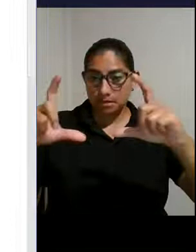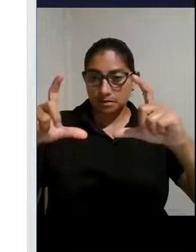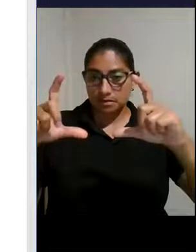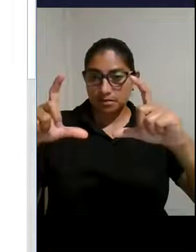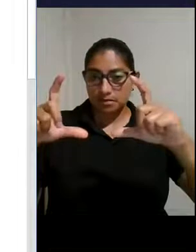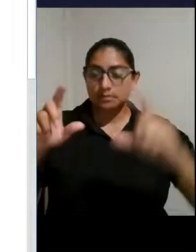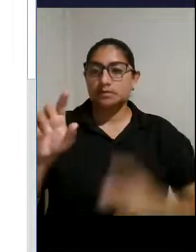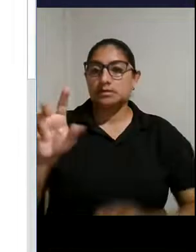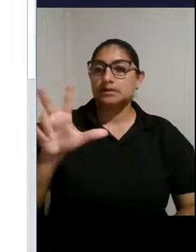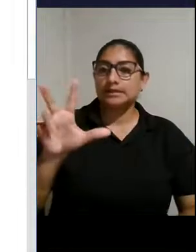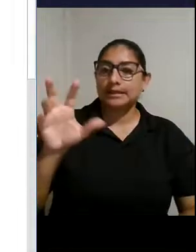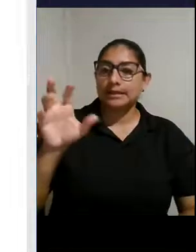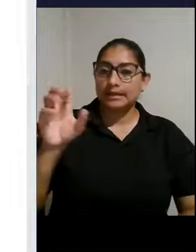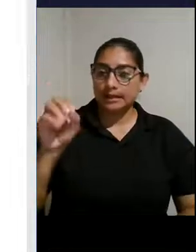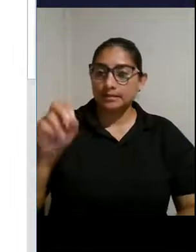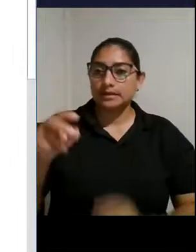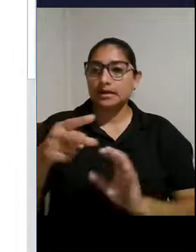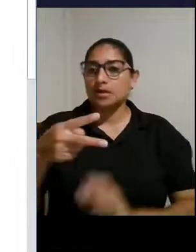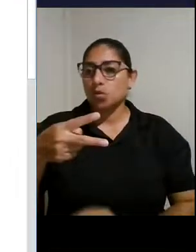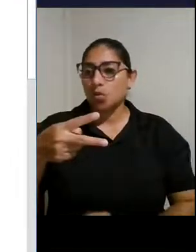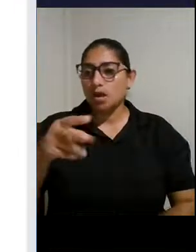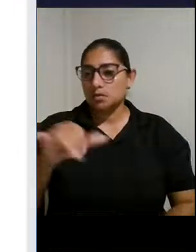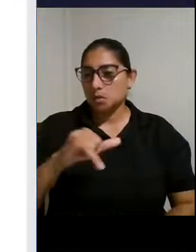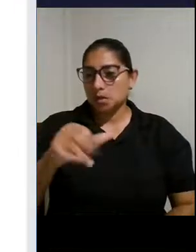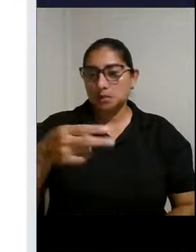La imagen de 30 sería igual